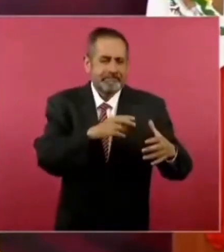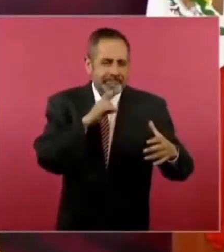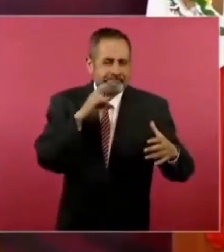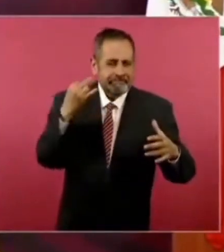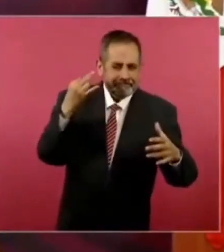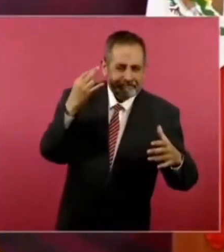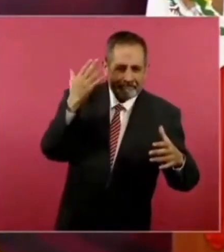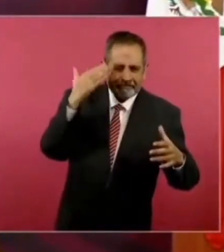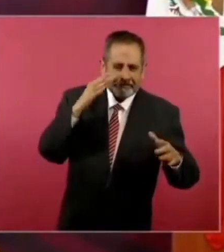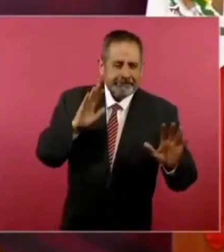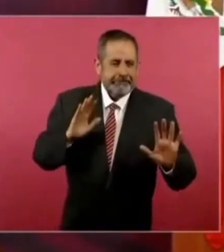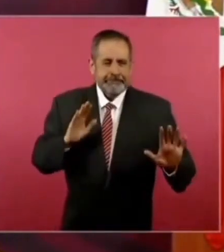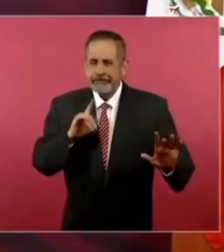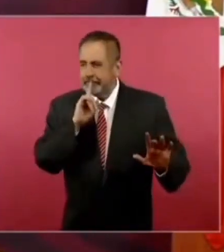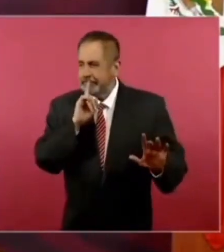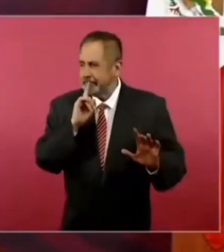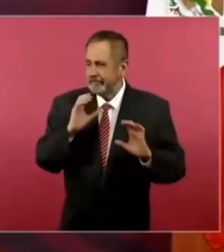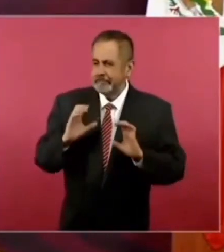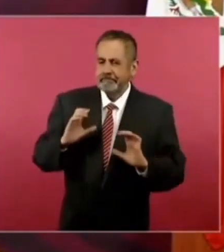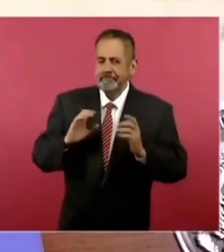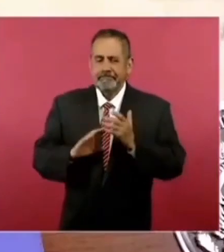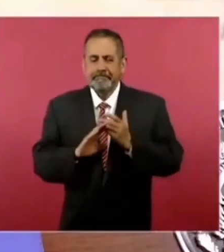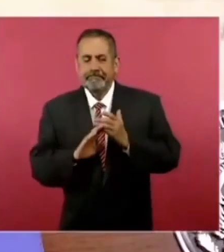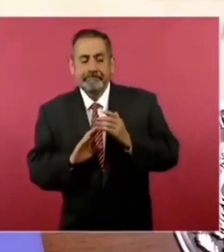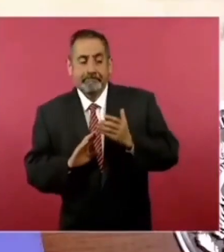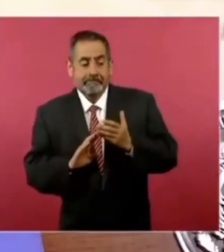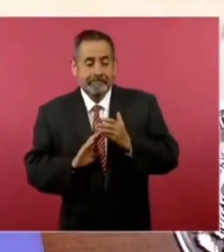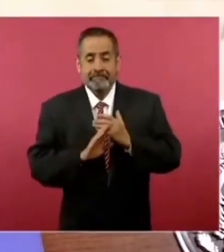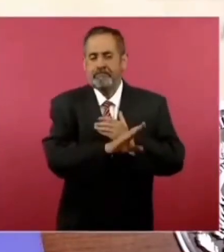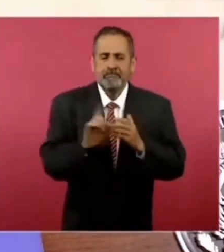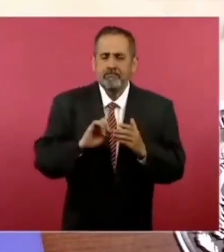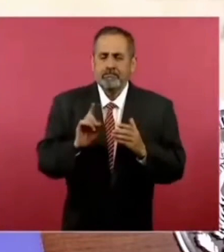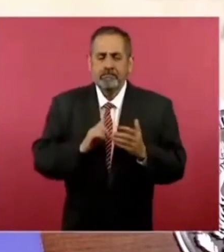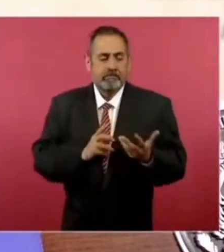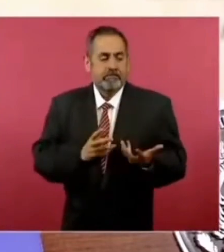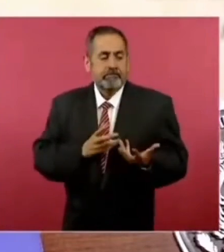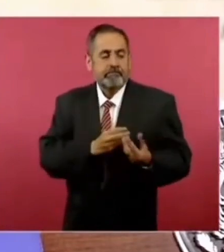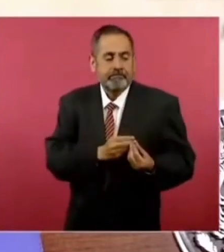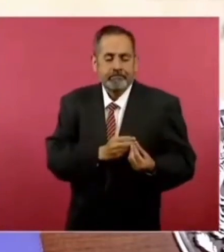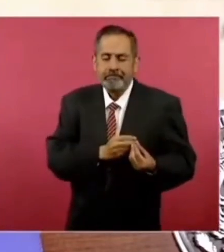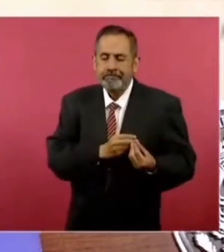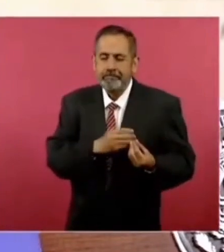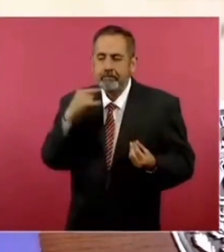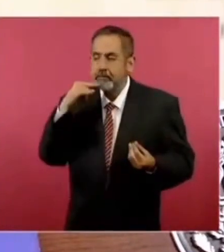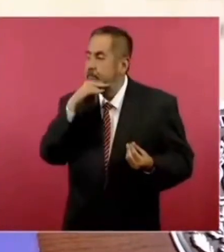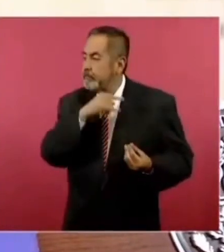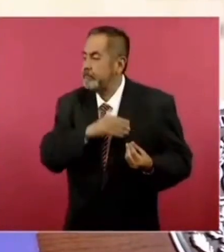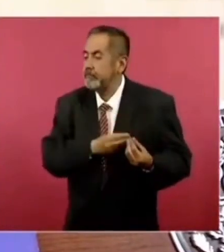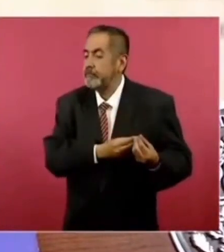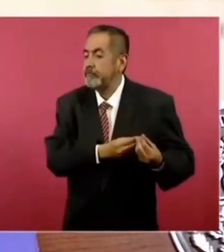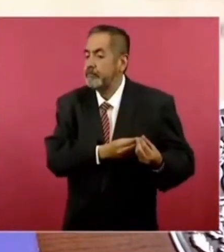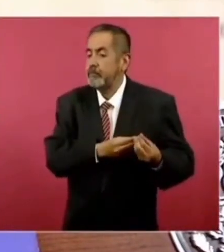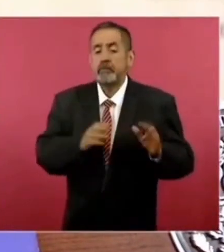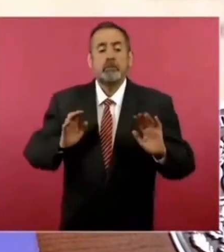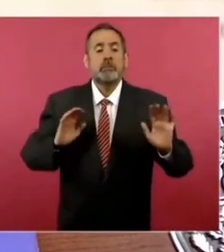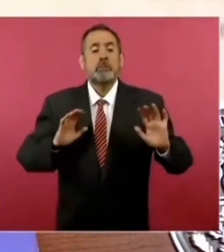vivillos, más despiertos o más hipócritas.